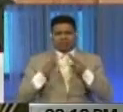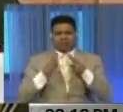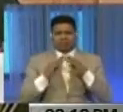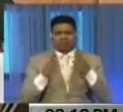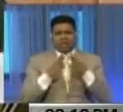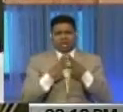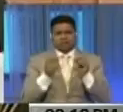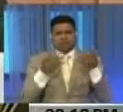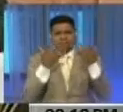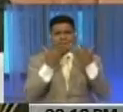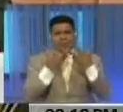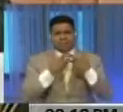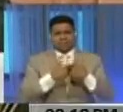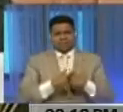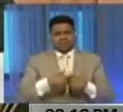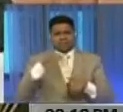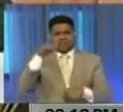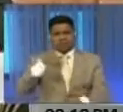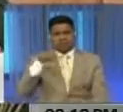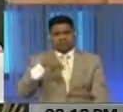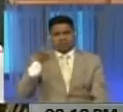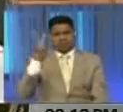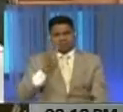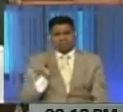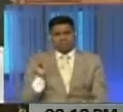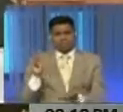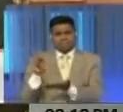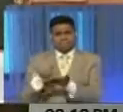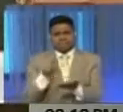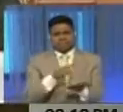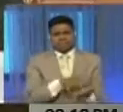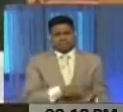empresarios nacionales presentes,